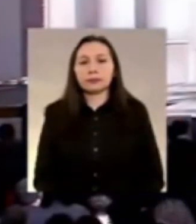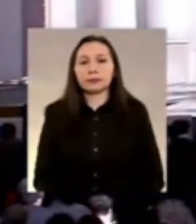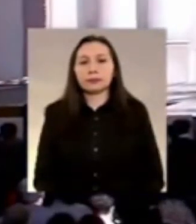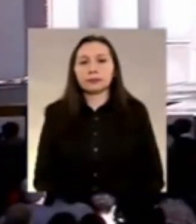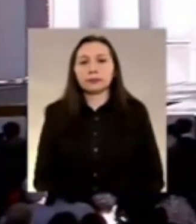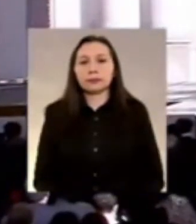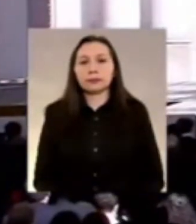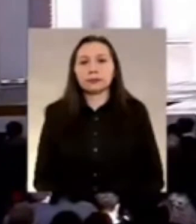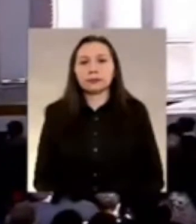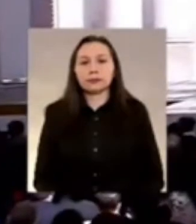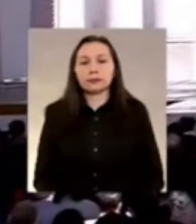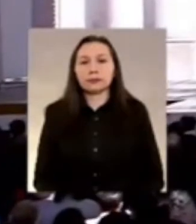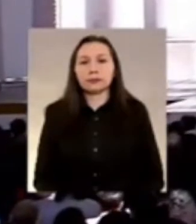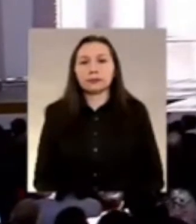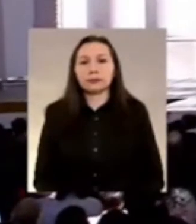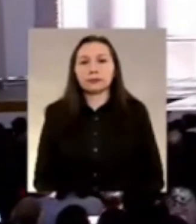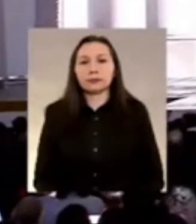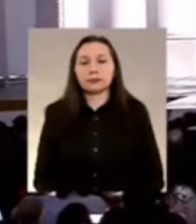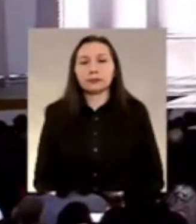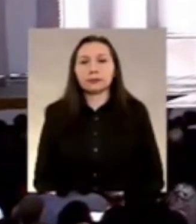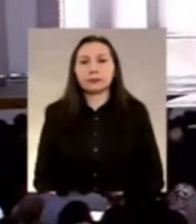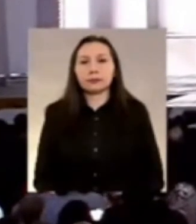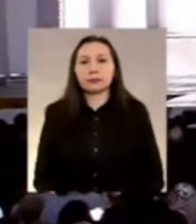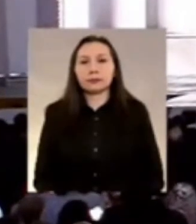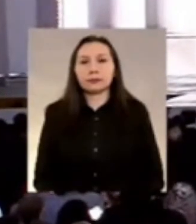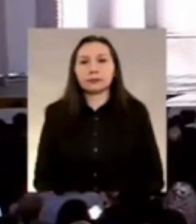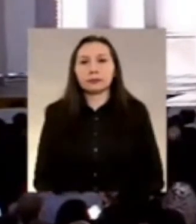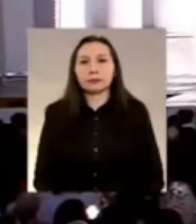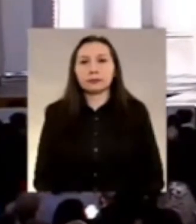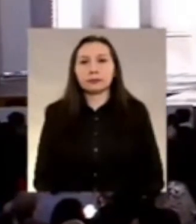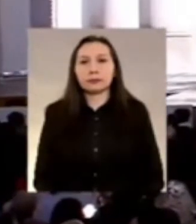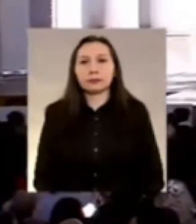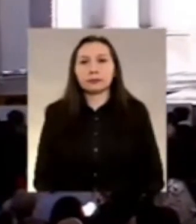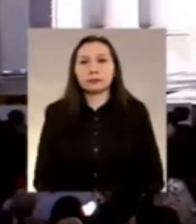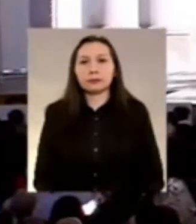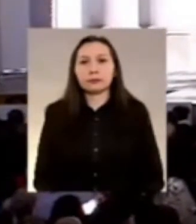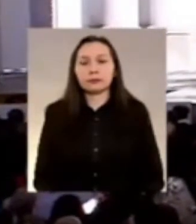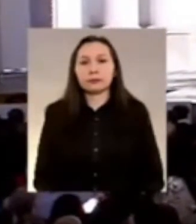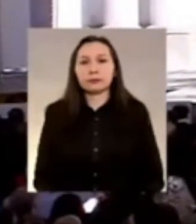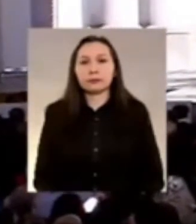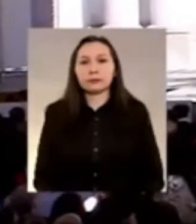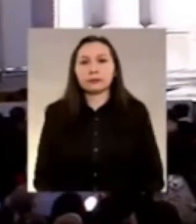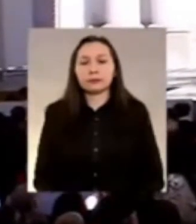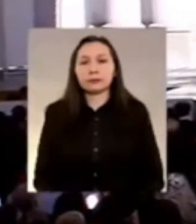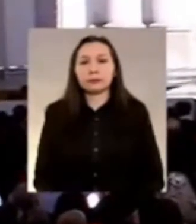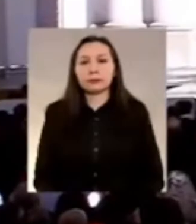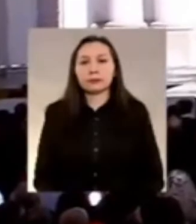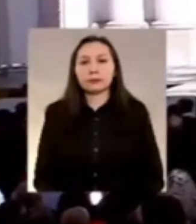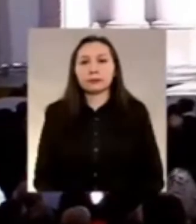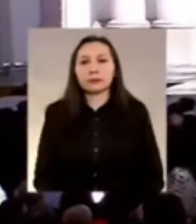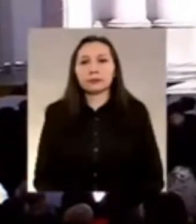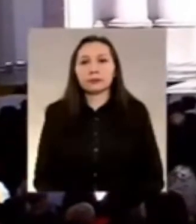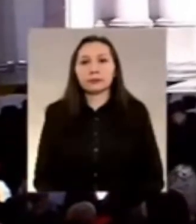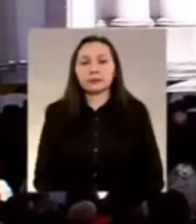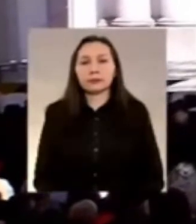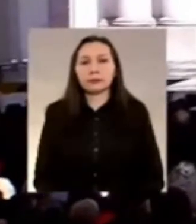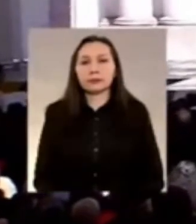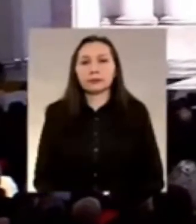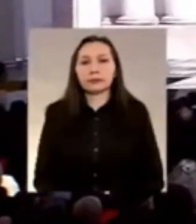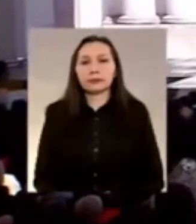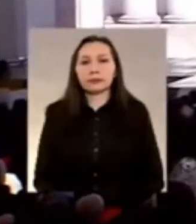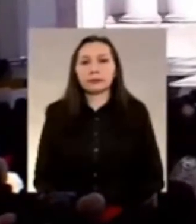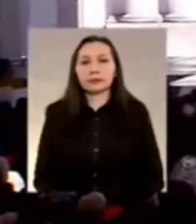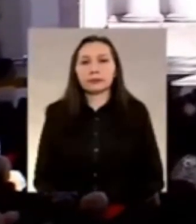a los caídos, esas vidas perdidas, esas vidas torturadas de hombres y mujeres que hoy son